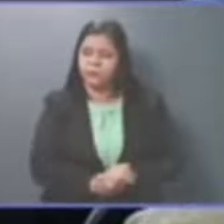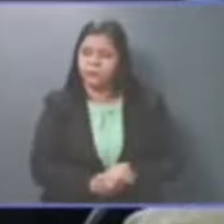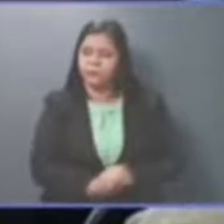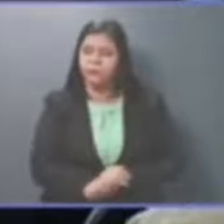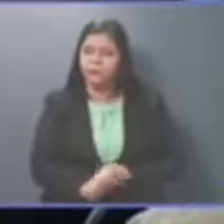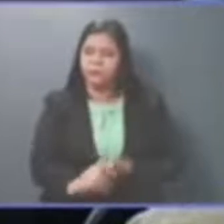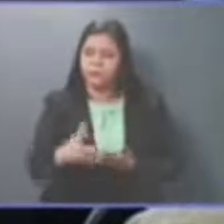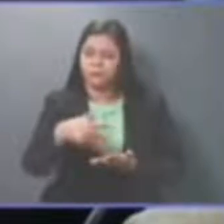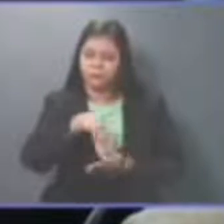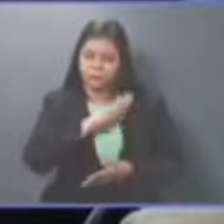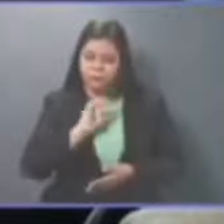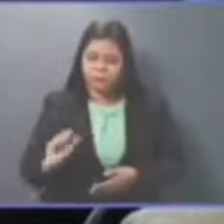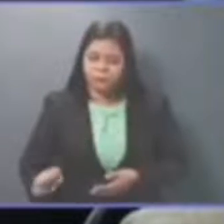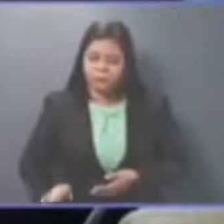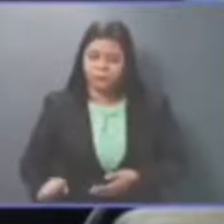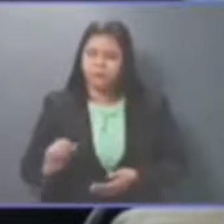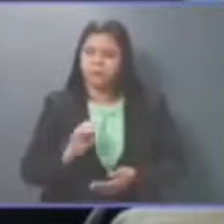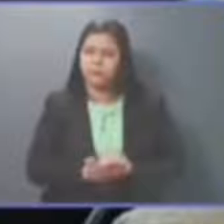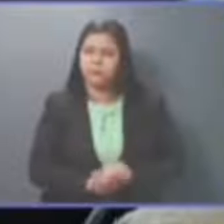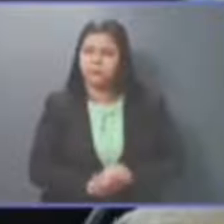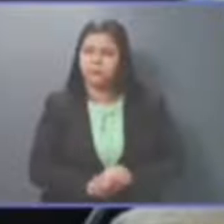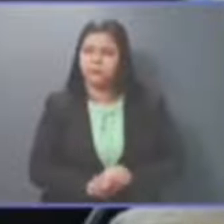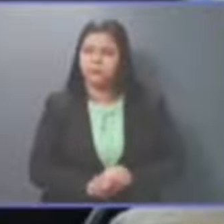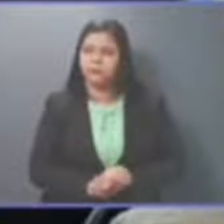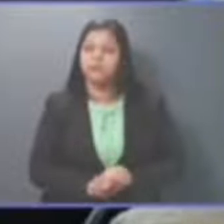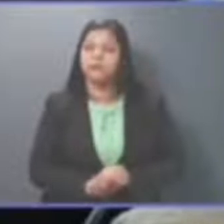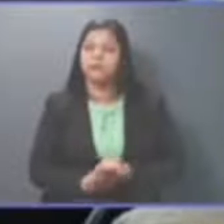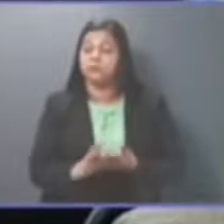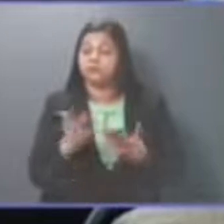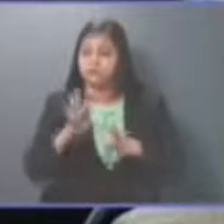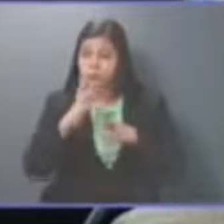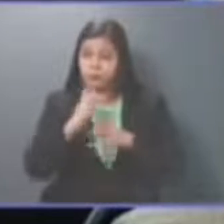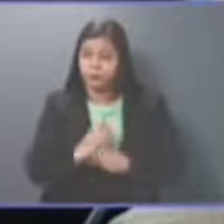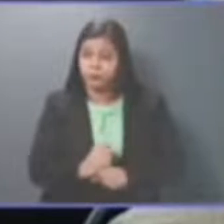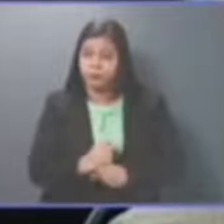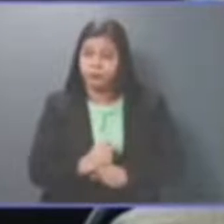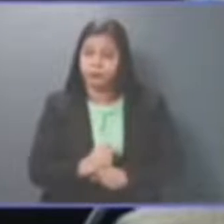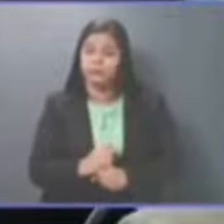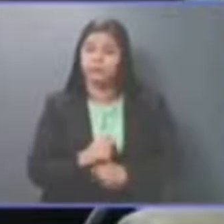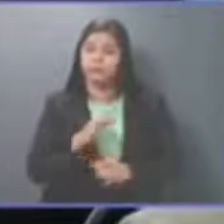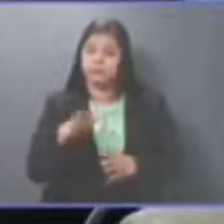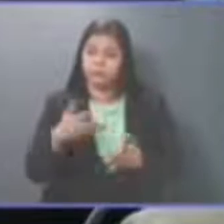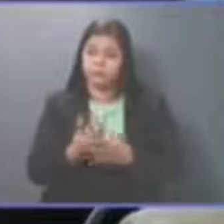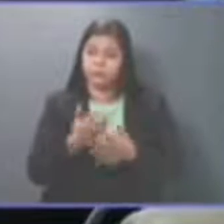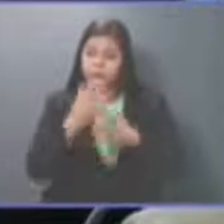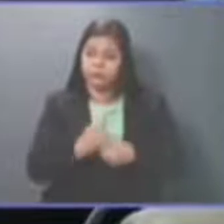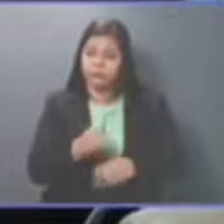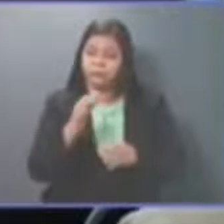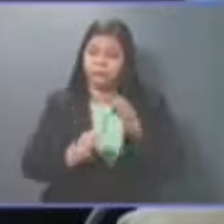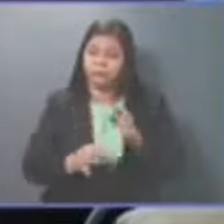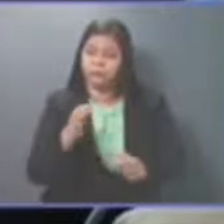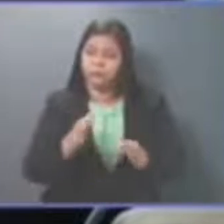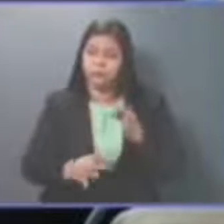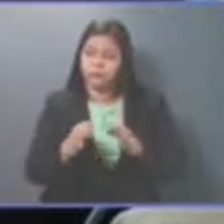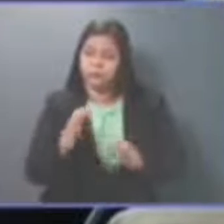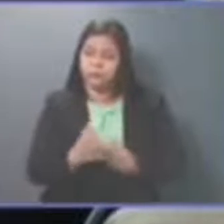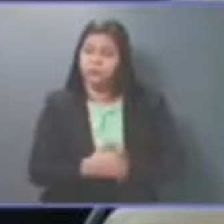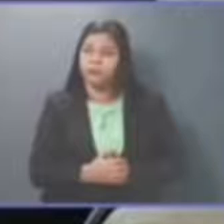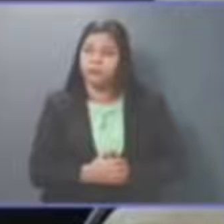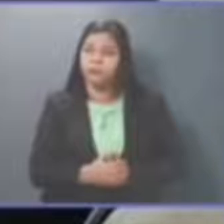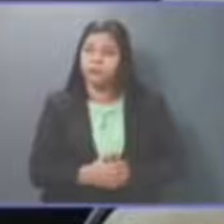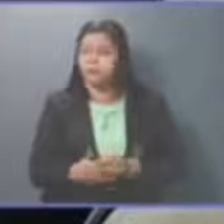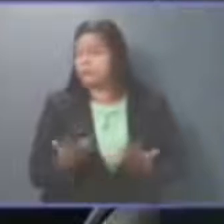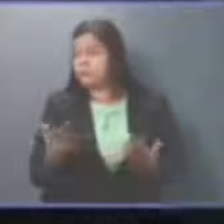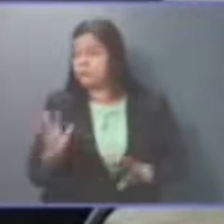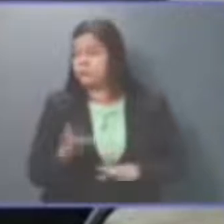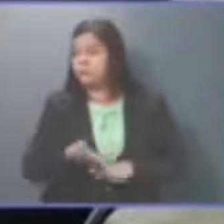de salvadoreños a los que se les va a garantizar esa seguridad jurídica. Y es que,